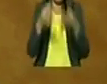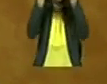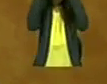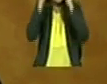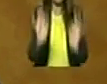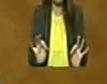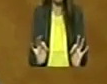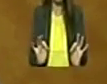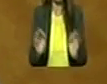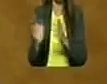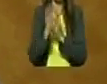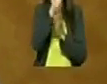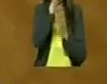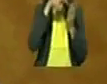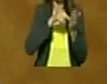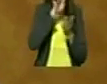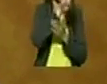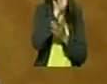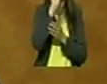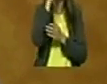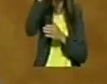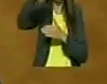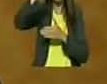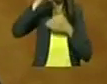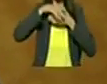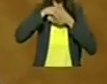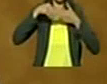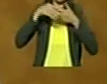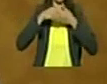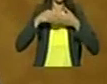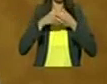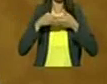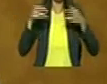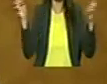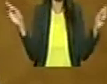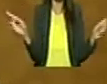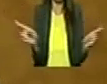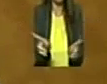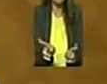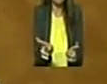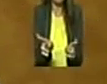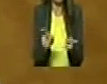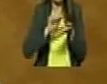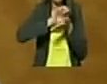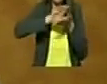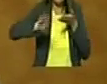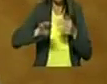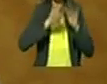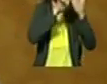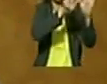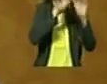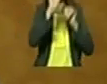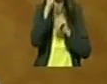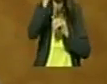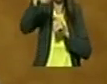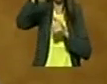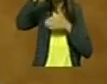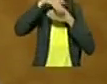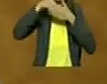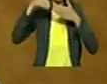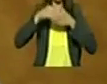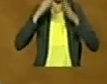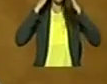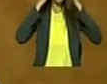de 1.400 millones de dólares, sí, 1.400 millones de dólares, de los cuales 800 millones serán en bienes y servicios